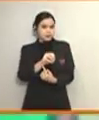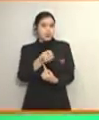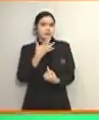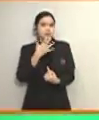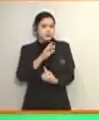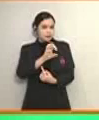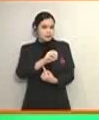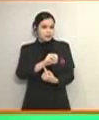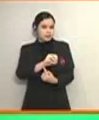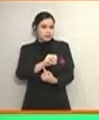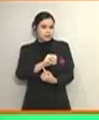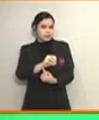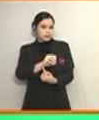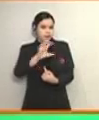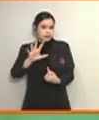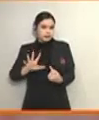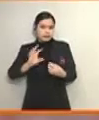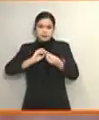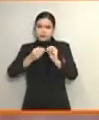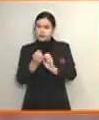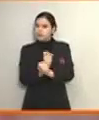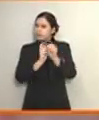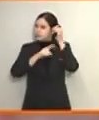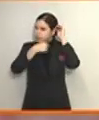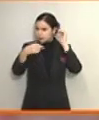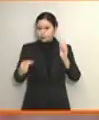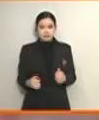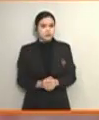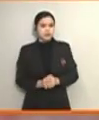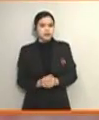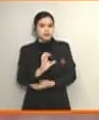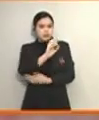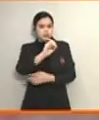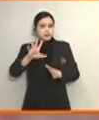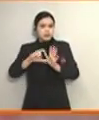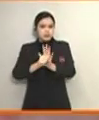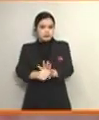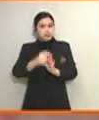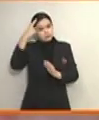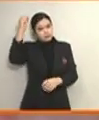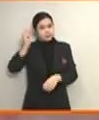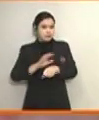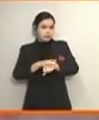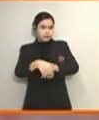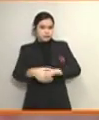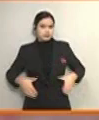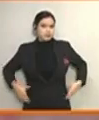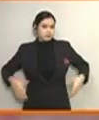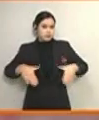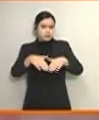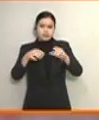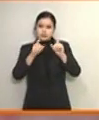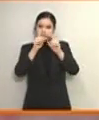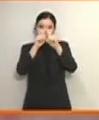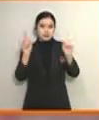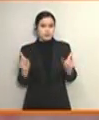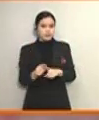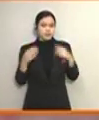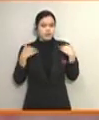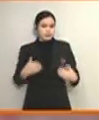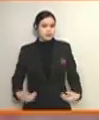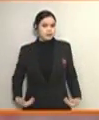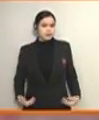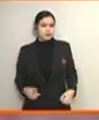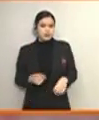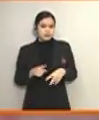suerte. Porque este es el 5. El número ganador para la diaria es el 05 con su símbolo de sueños embarazada. En el cuadro del cuerpo lo podemos ubicar